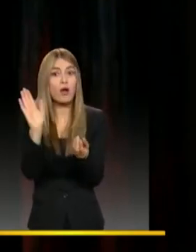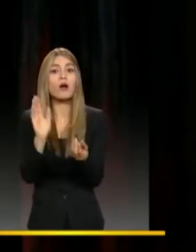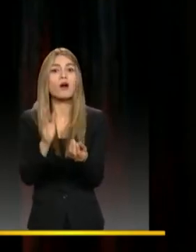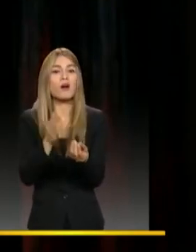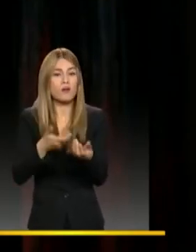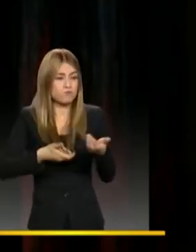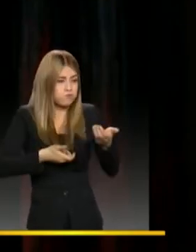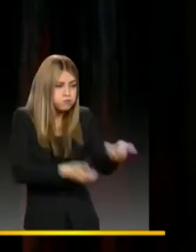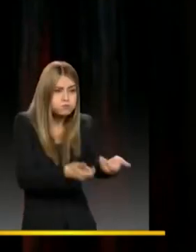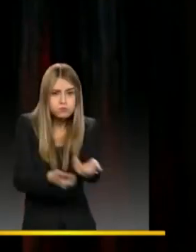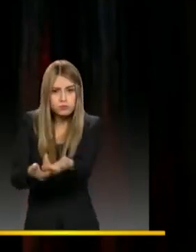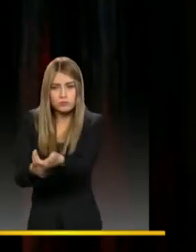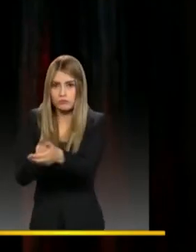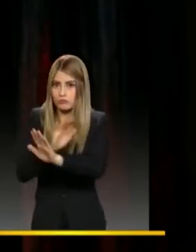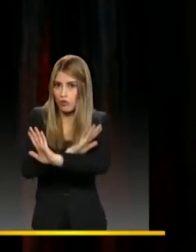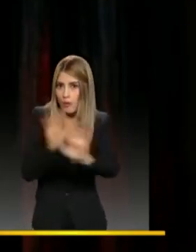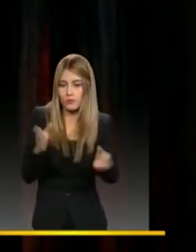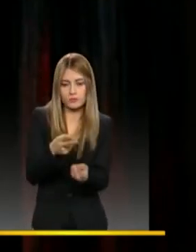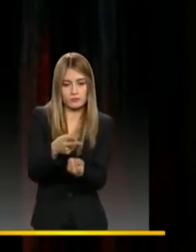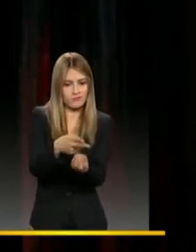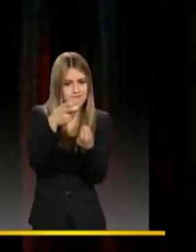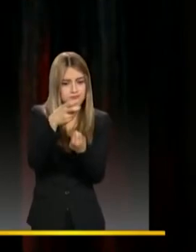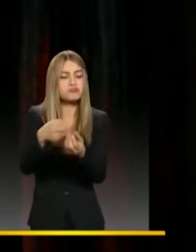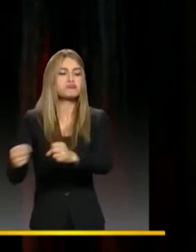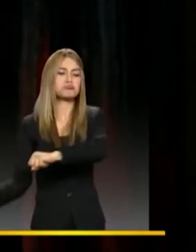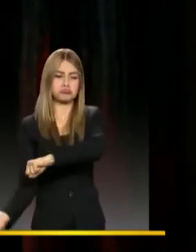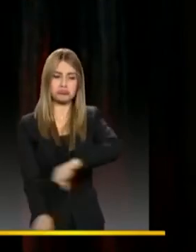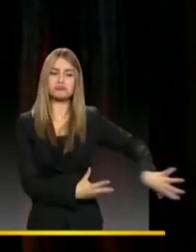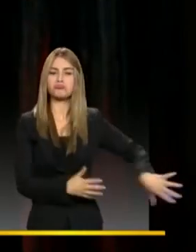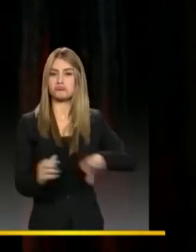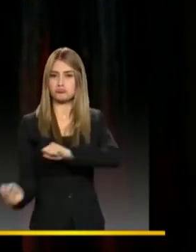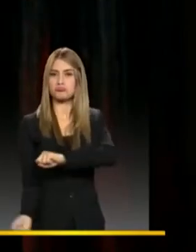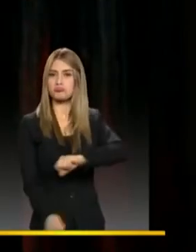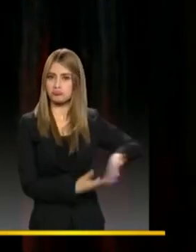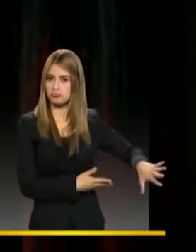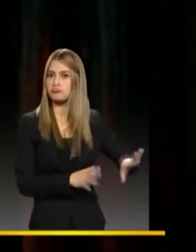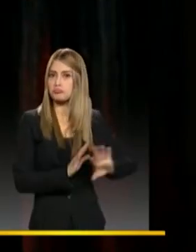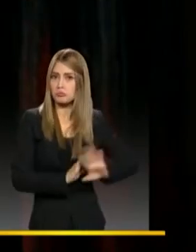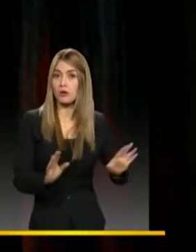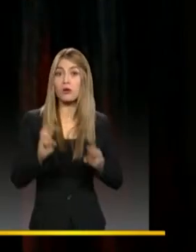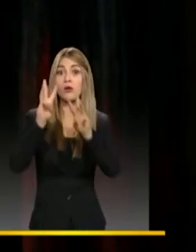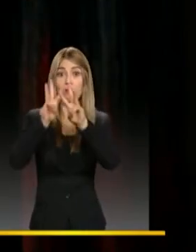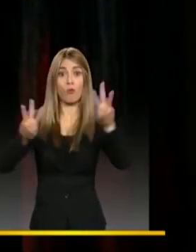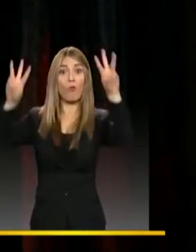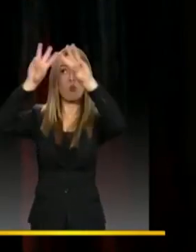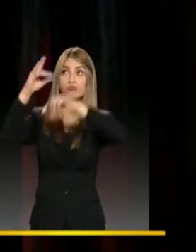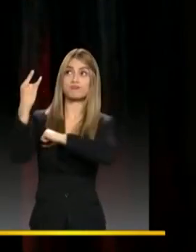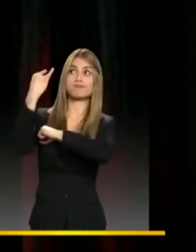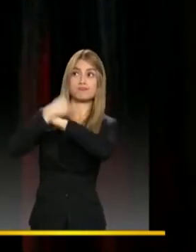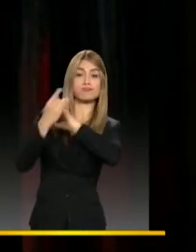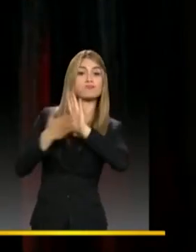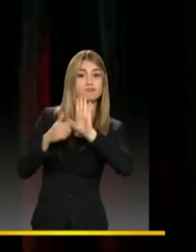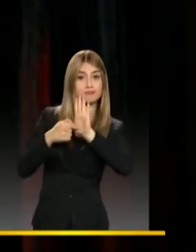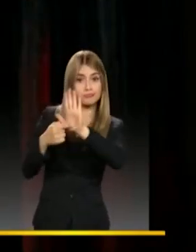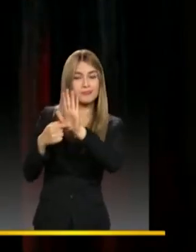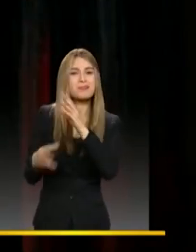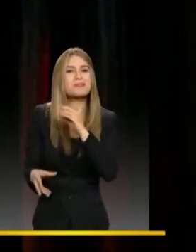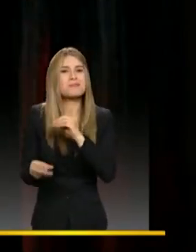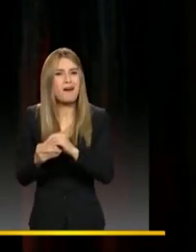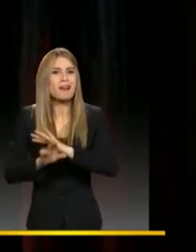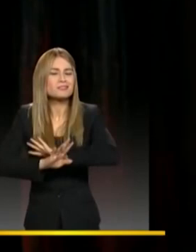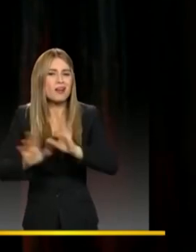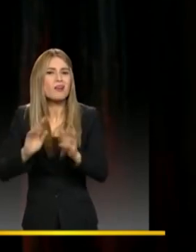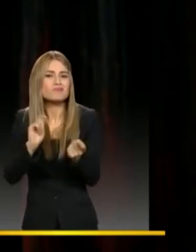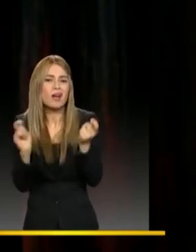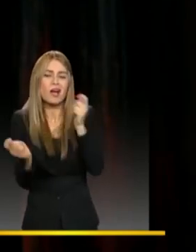Unidas, su renuncia a la violencia para entrar a la democracia y las normas aprobadas para la implementación del